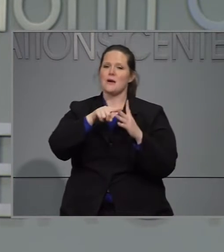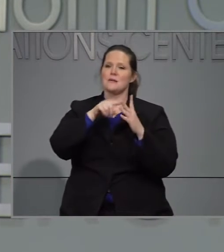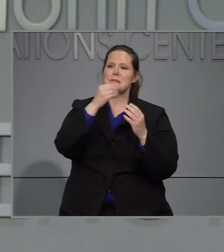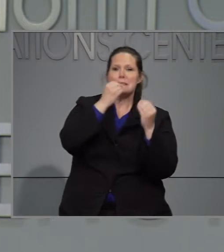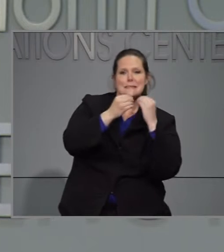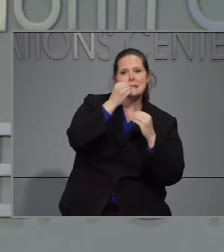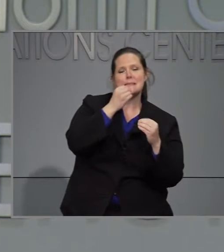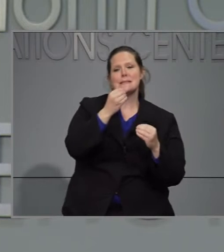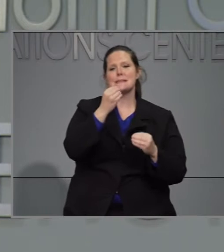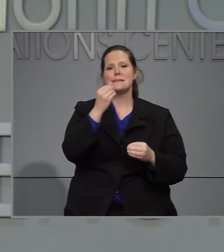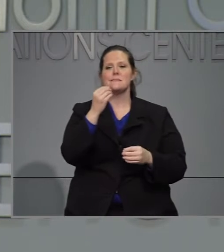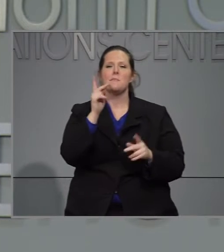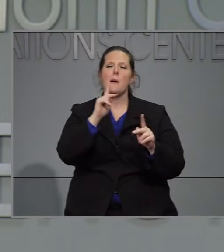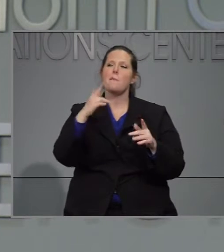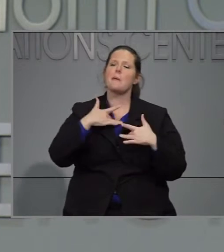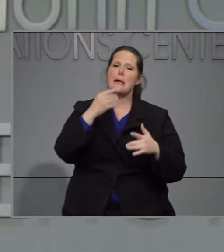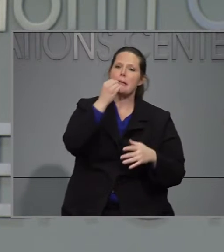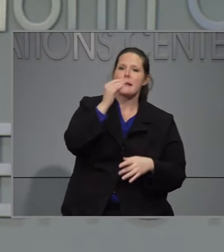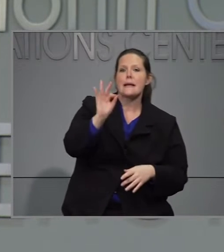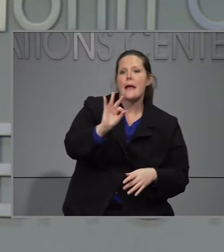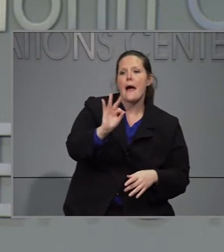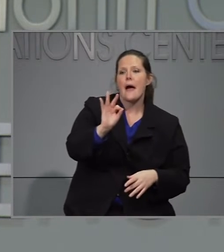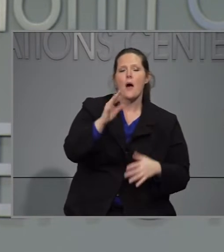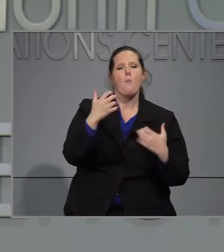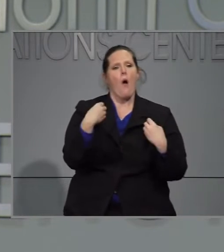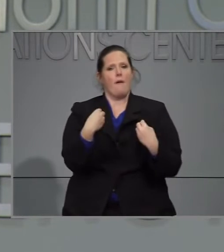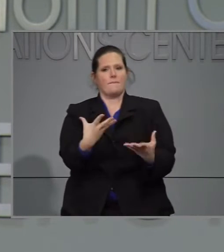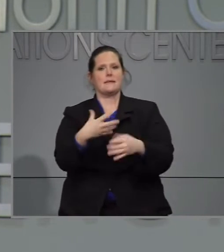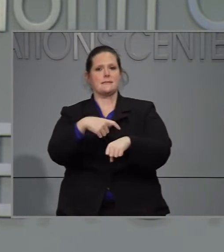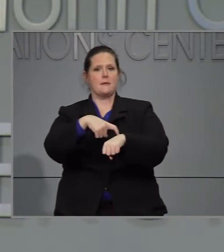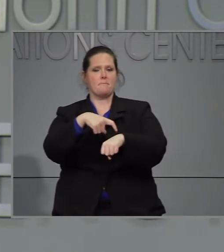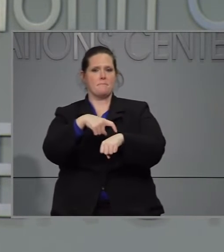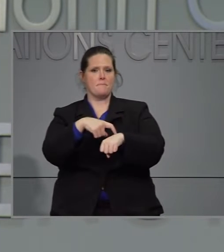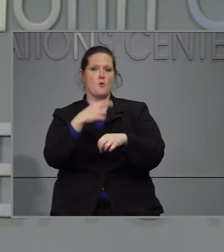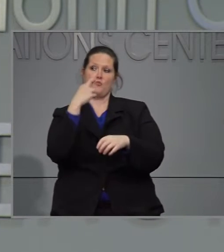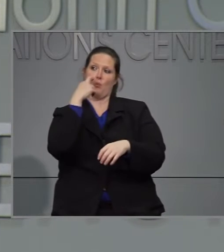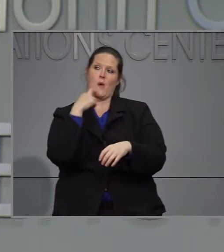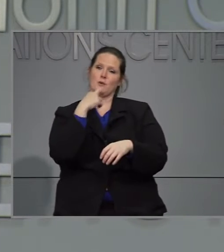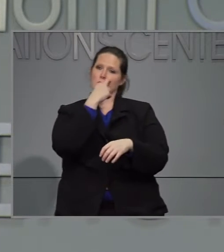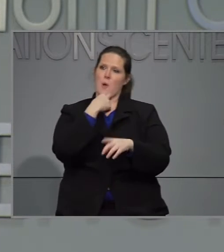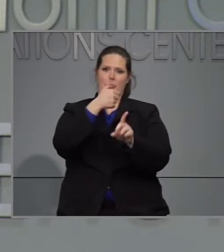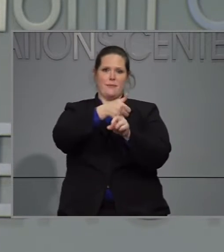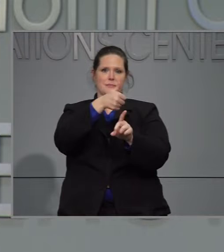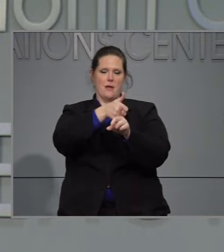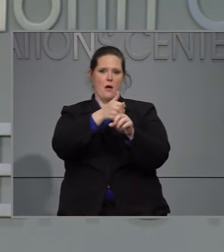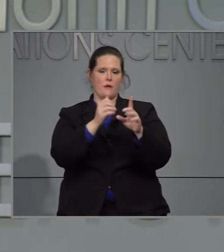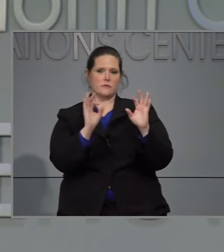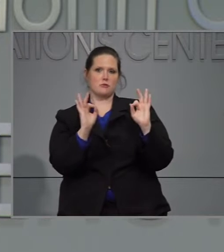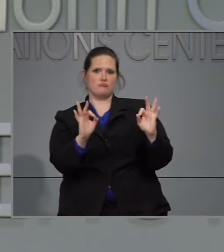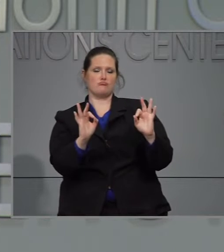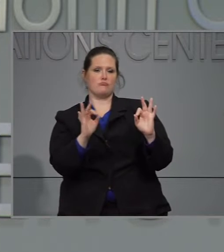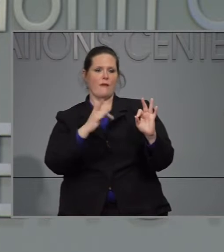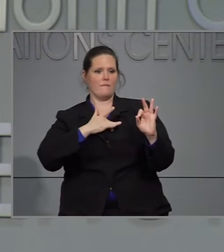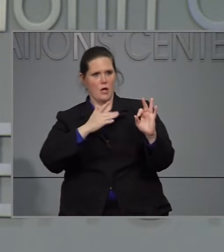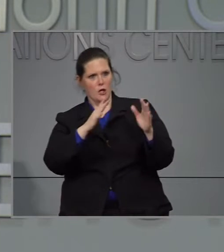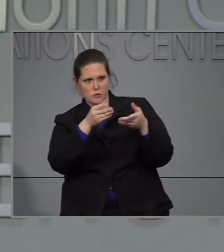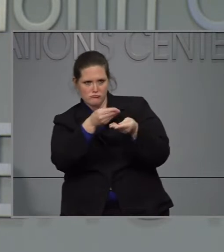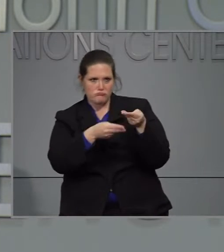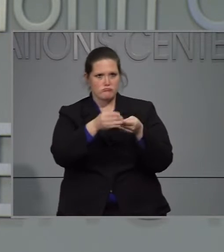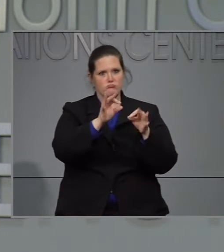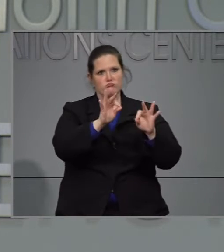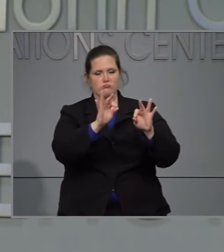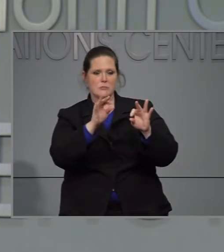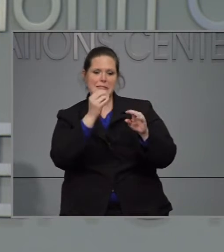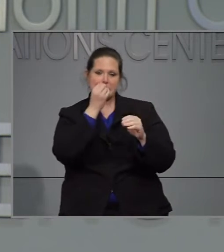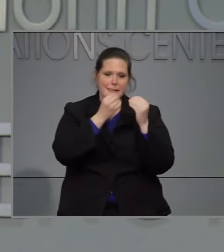y queremos asegurarnos de que el restaurante, ese tipo de ambiente de restaurante ya habría terminado para esa